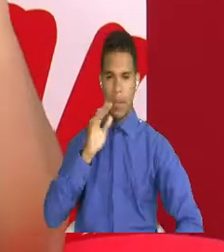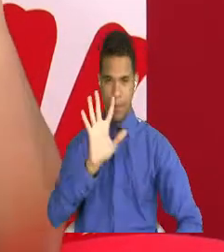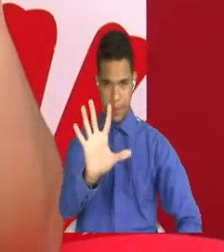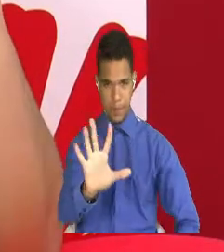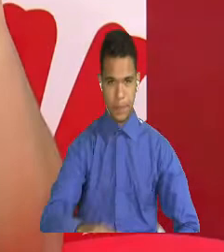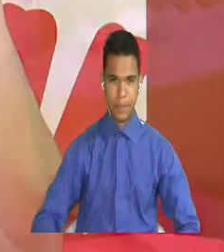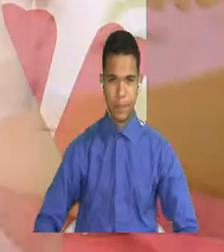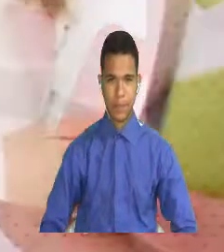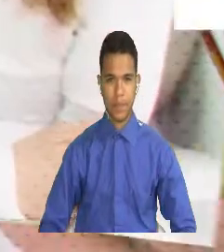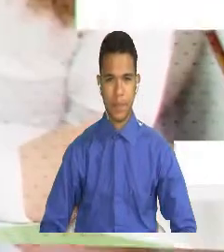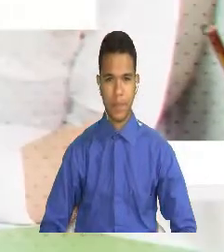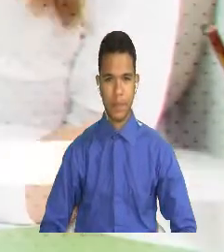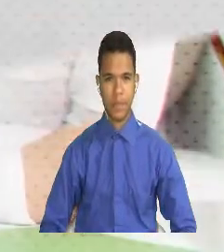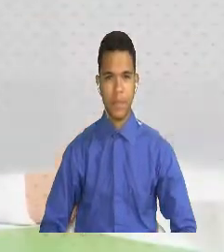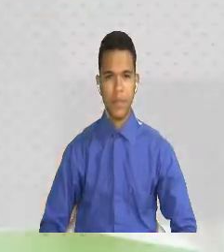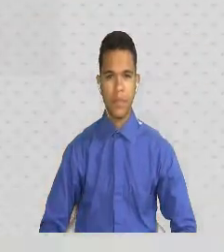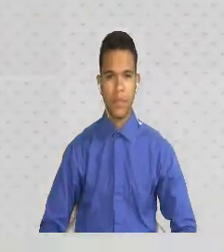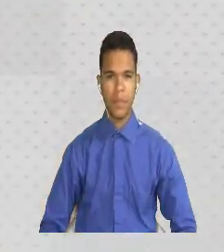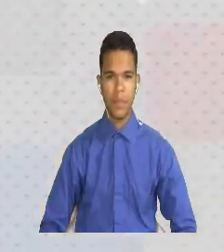regresamos.